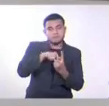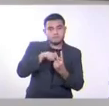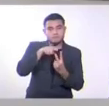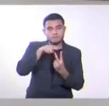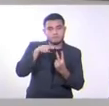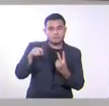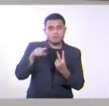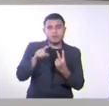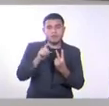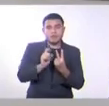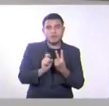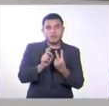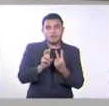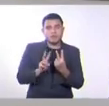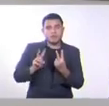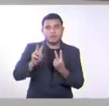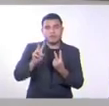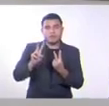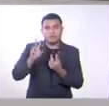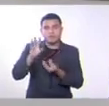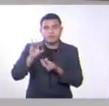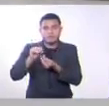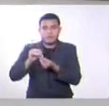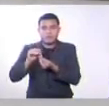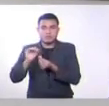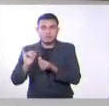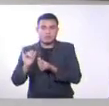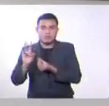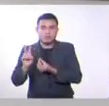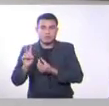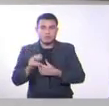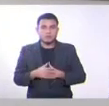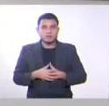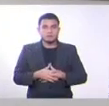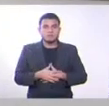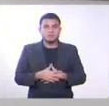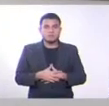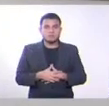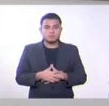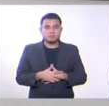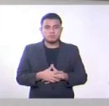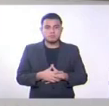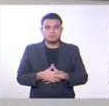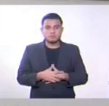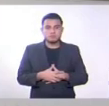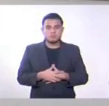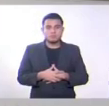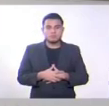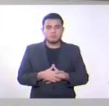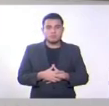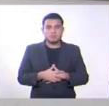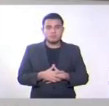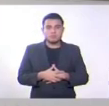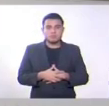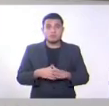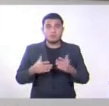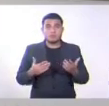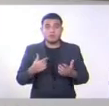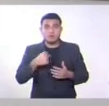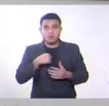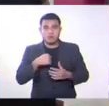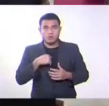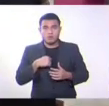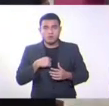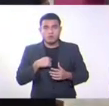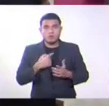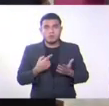X cuadrado más Y al cuadrado. Lo tenemos. ¿Por qué no pongo el signo negativo en la raíz?